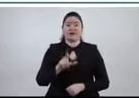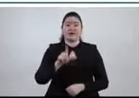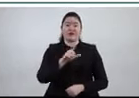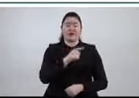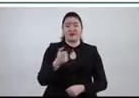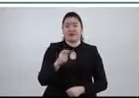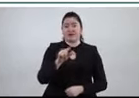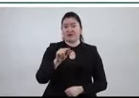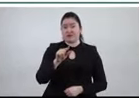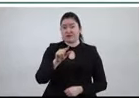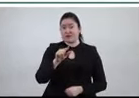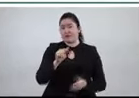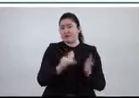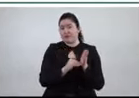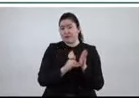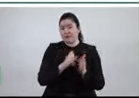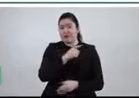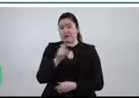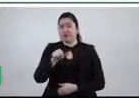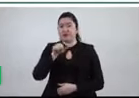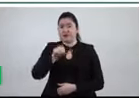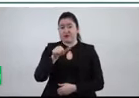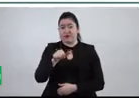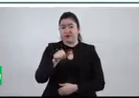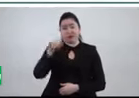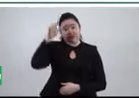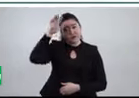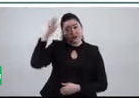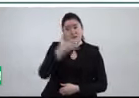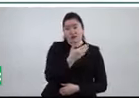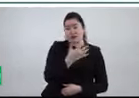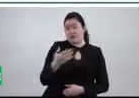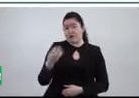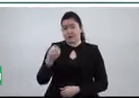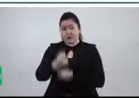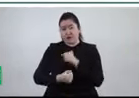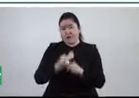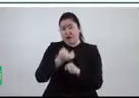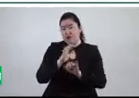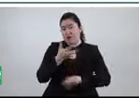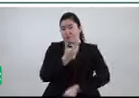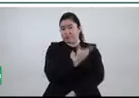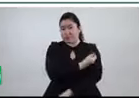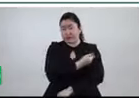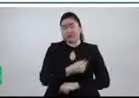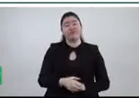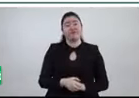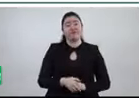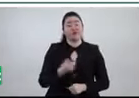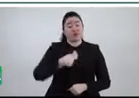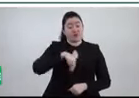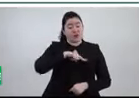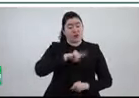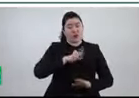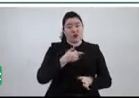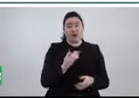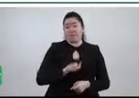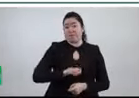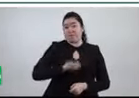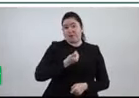700.116 adultos de 50 a 59 años vacunados. Vacunaremos entonces con primera dosis